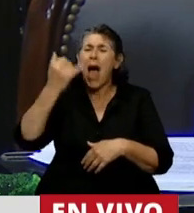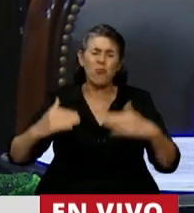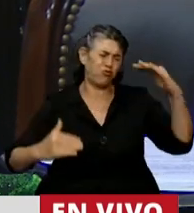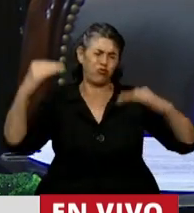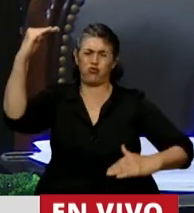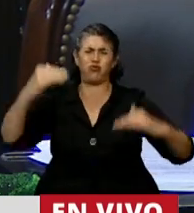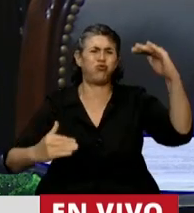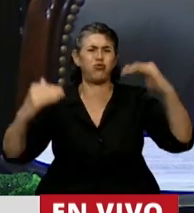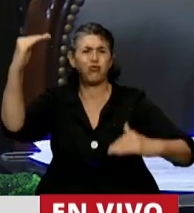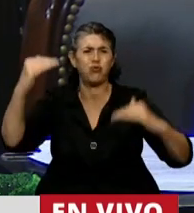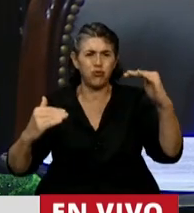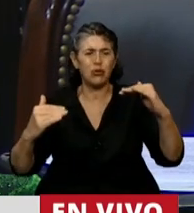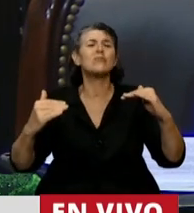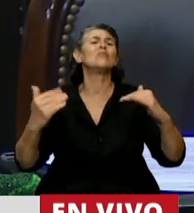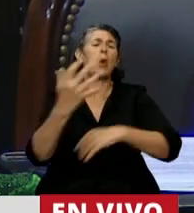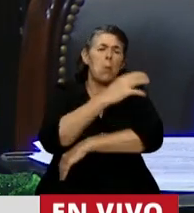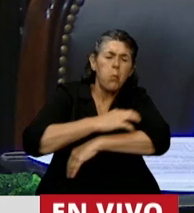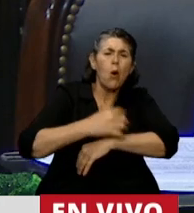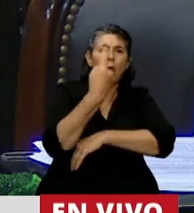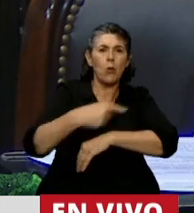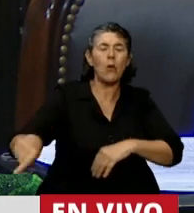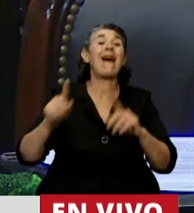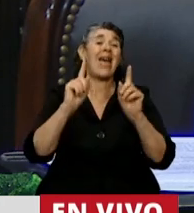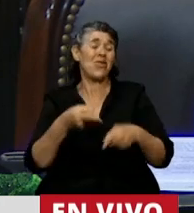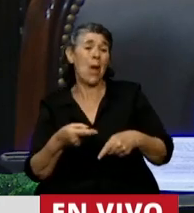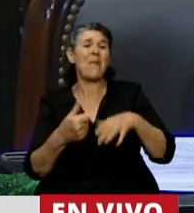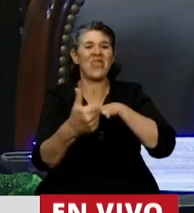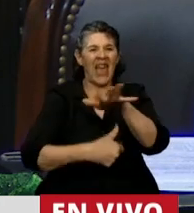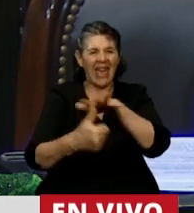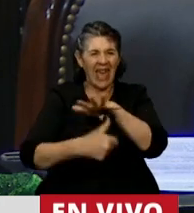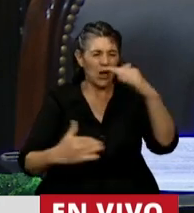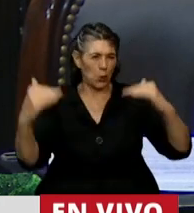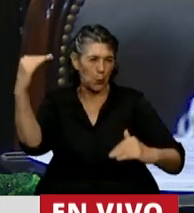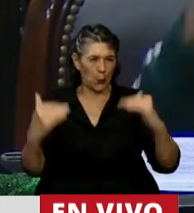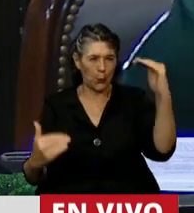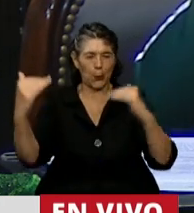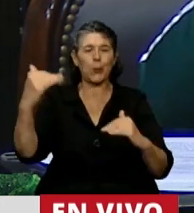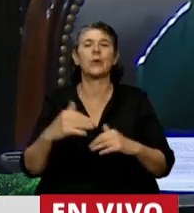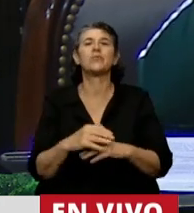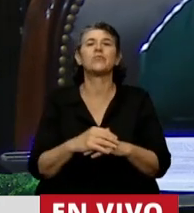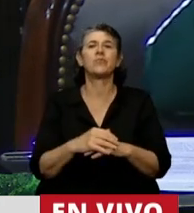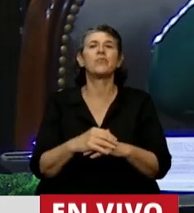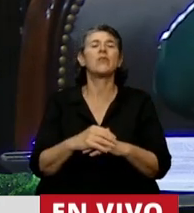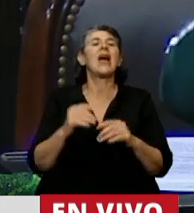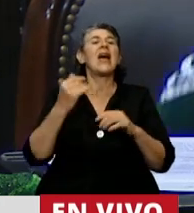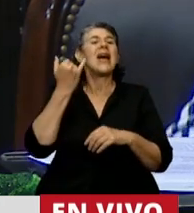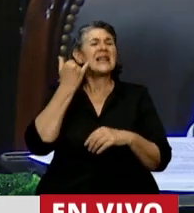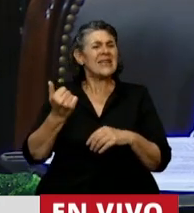sociales y de género. Pero el derecho a la interrupción voluntaria del embarazo, como ya también se